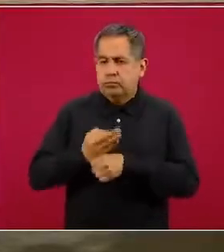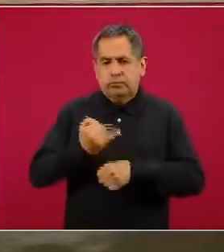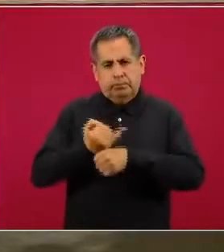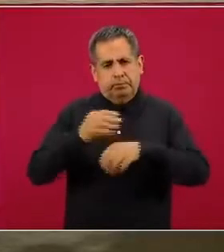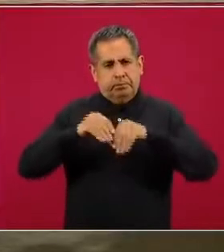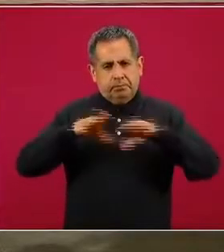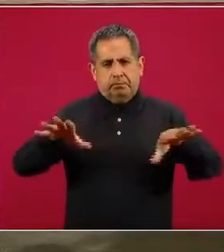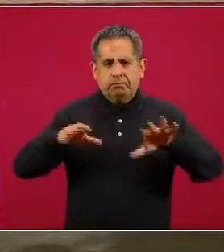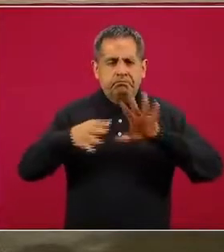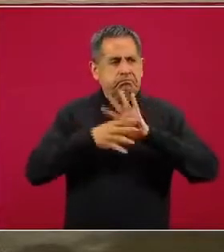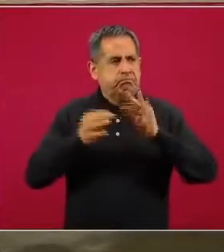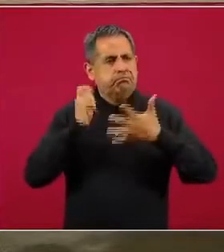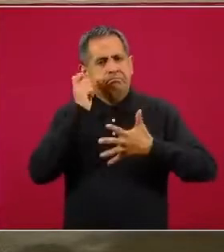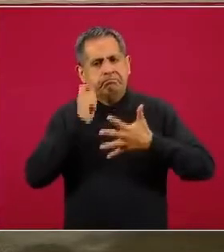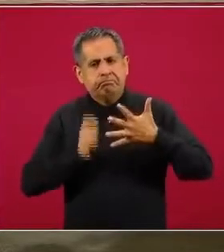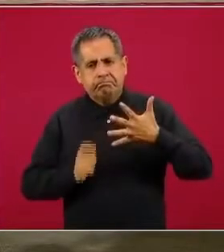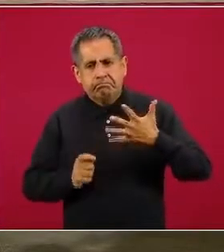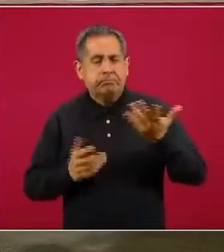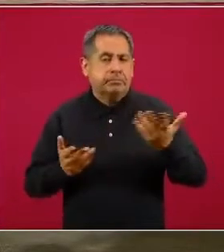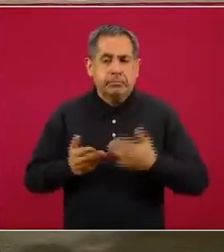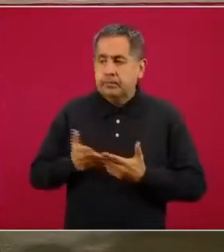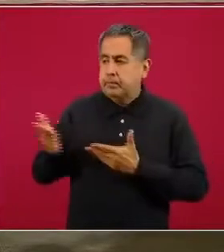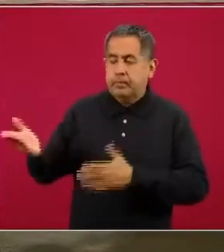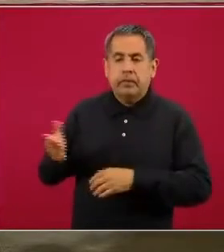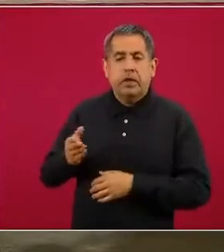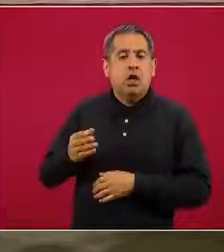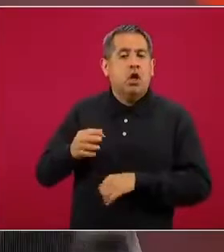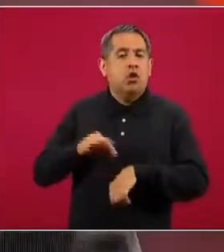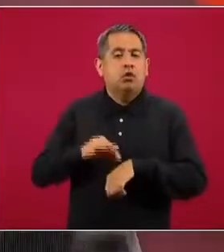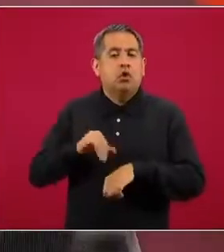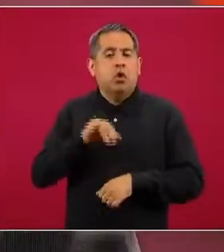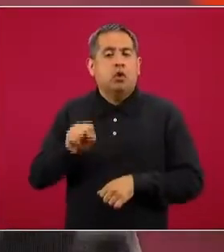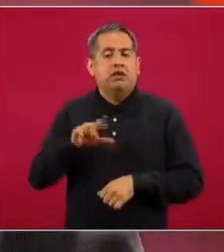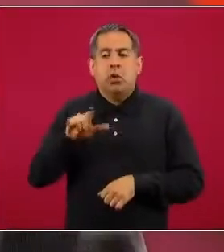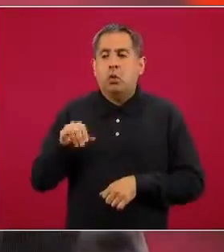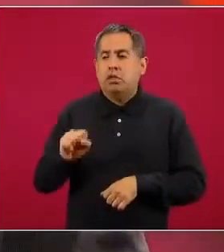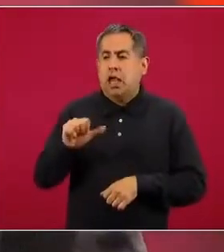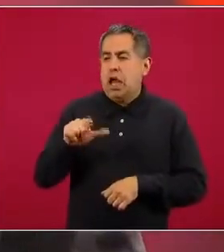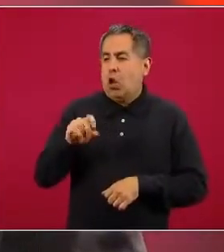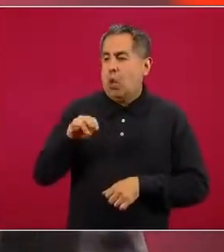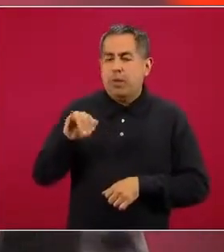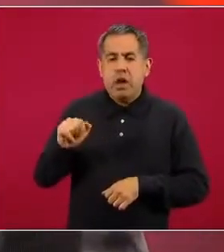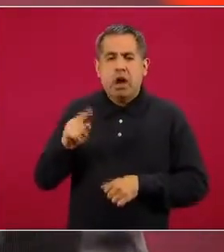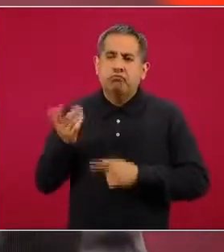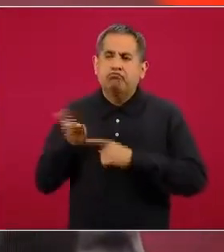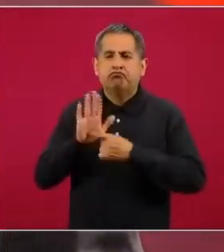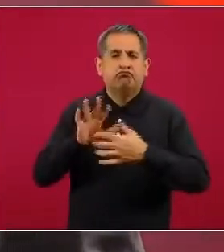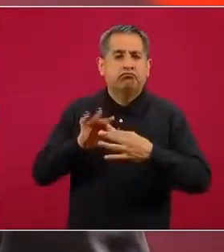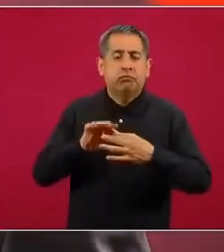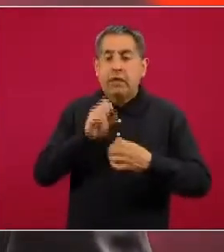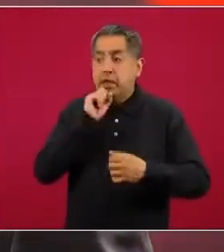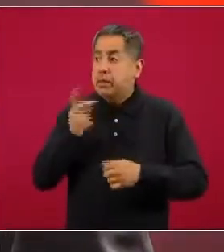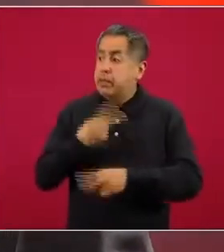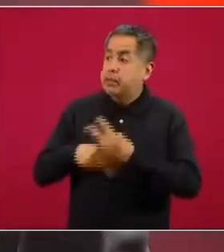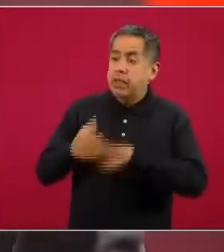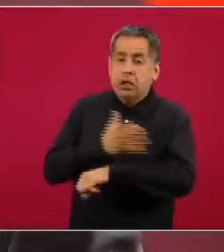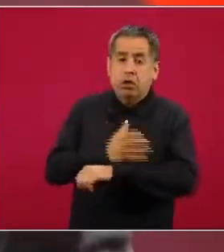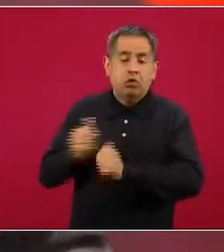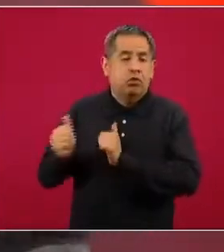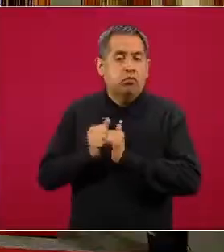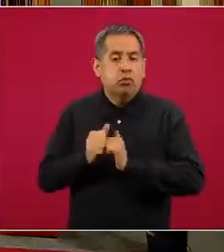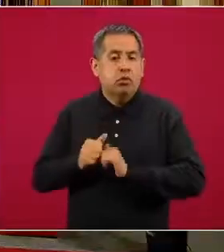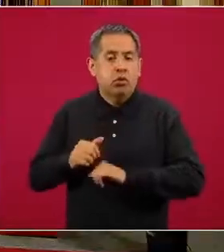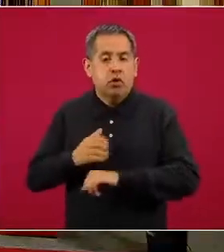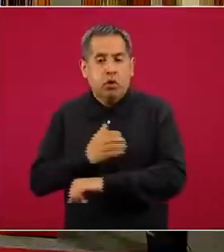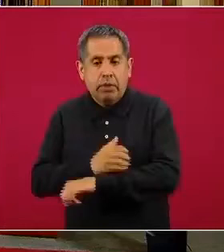técnico y que presentará el doctor José Luis Salomía, director general de epidemiología, y nos acompaña nuestro colega, compañero y